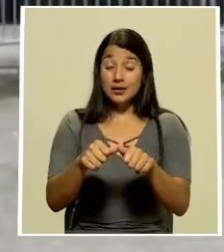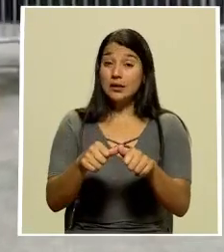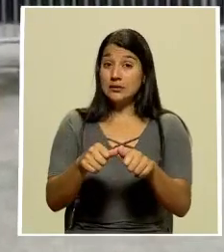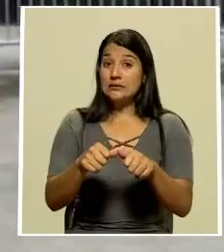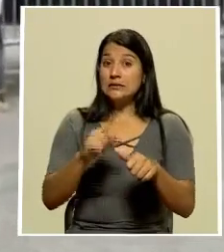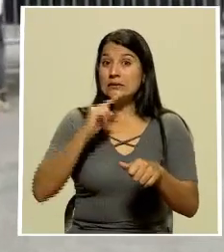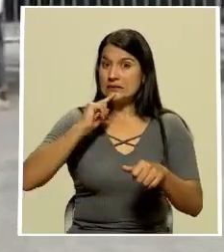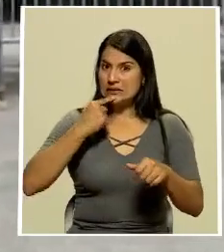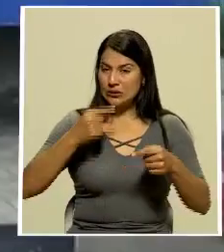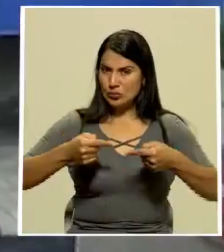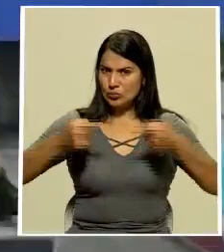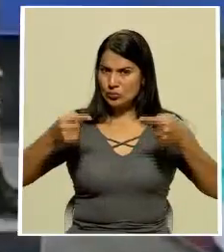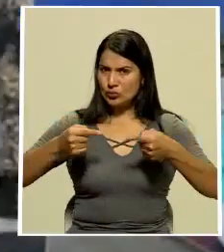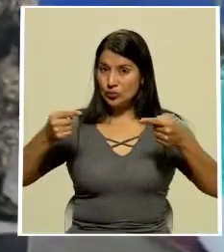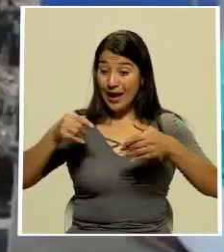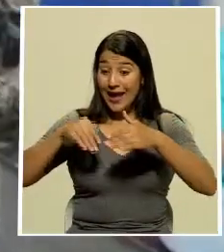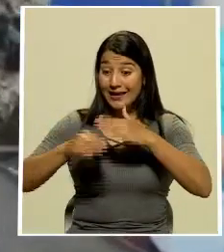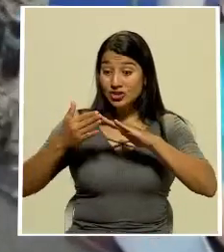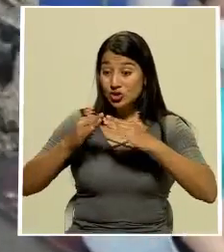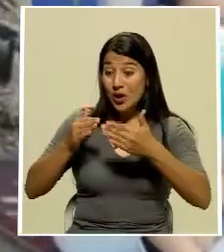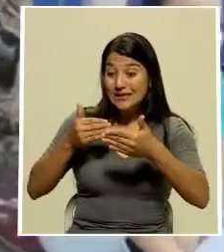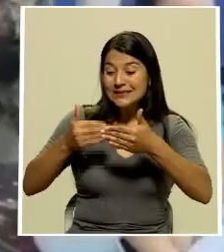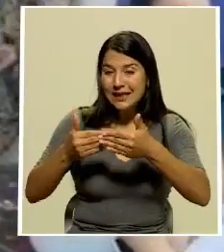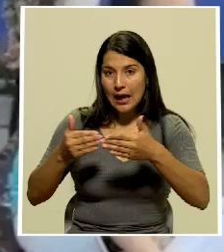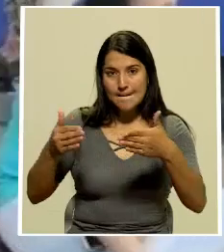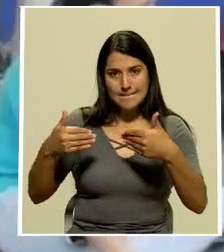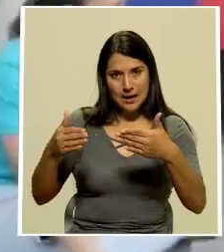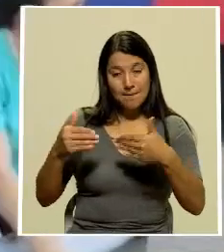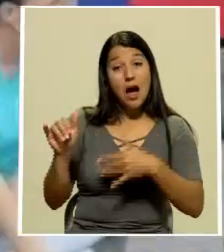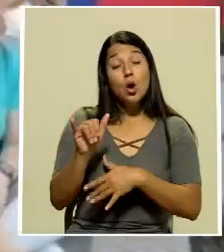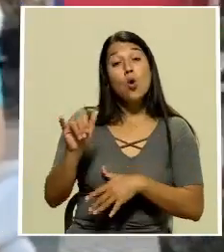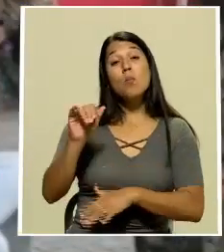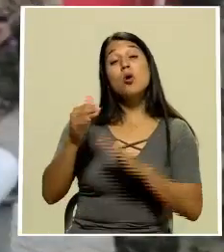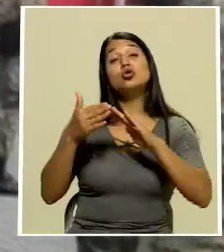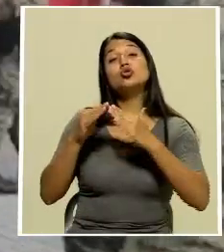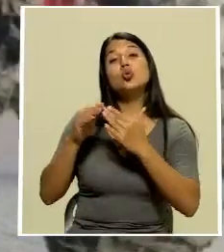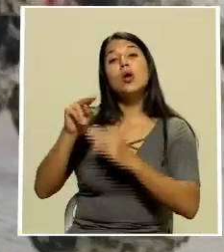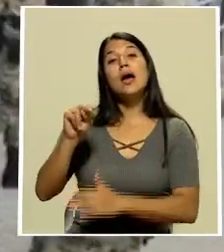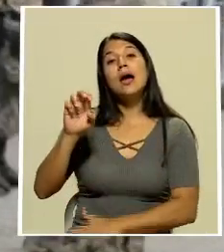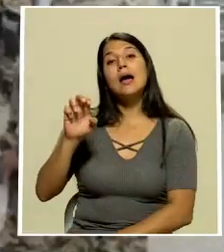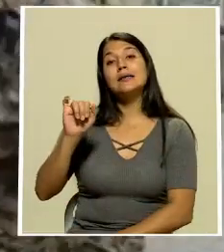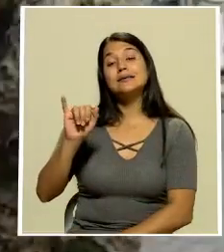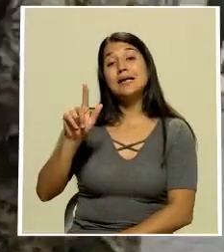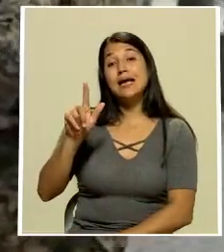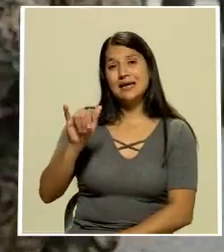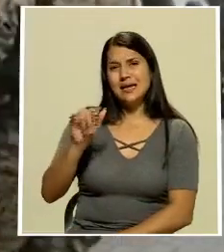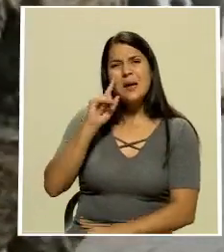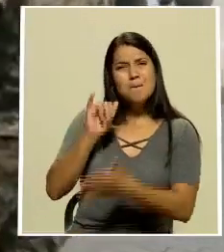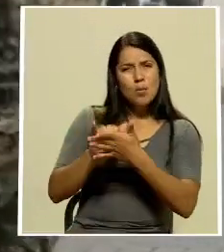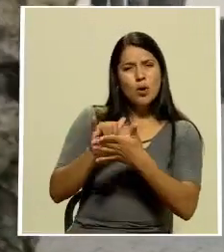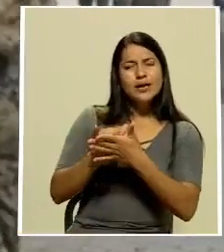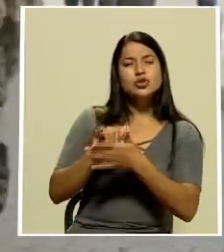manifestaciones en ciudades muy cercanas a Panamá, entre ellas Ciudad Nelly. Por eso se ha creado cierta atención en el área panameña y